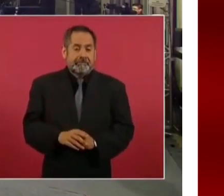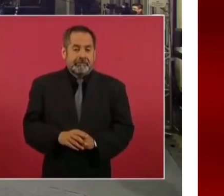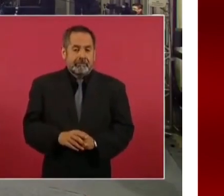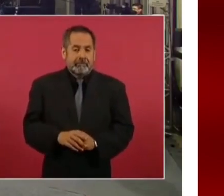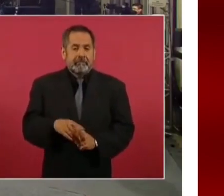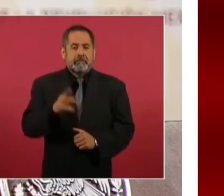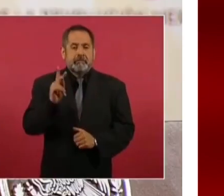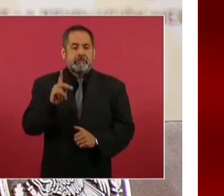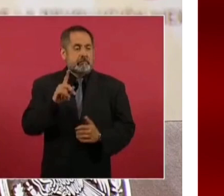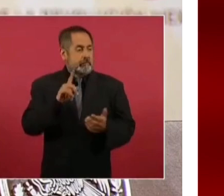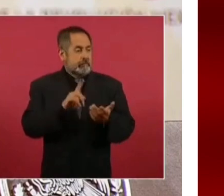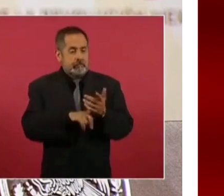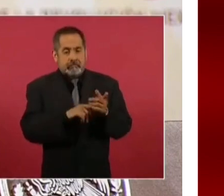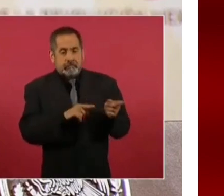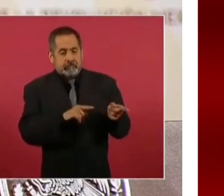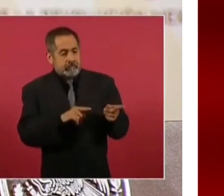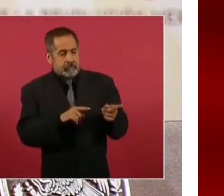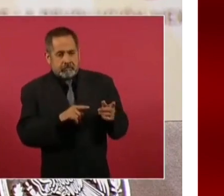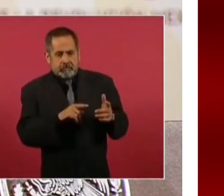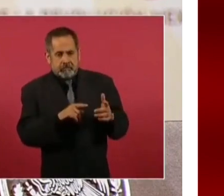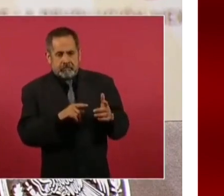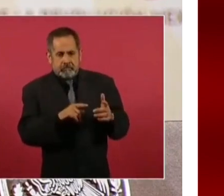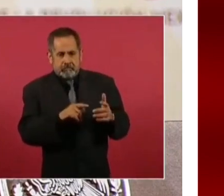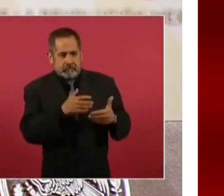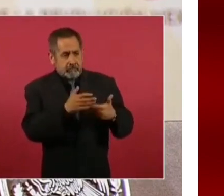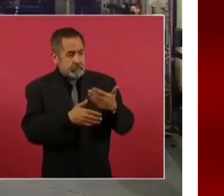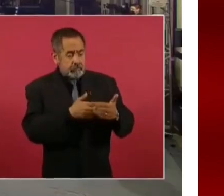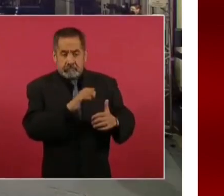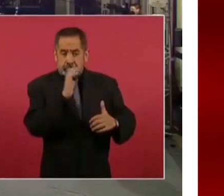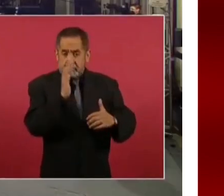¿Pero ya se agotó el proceso?